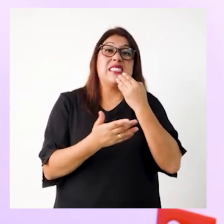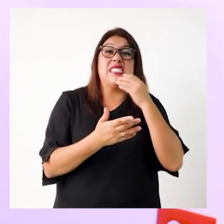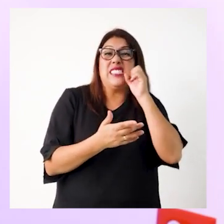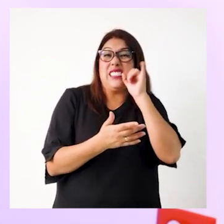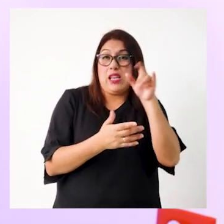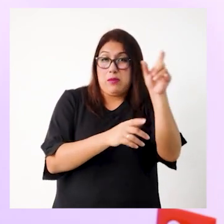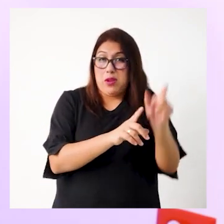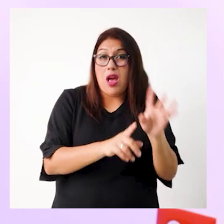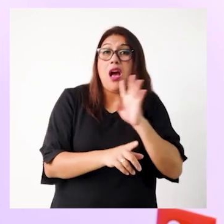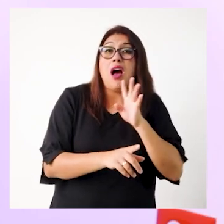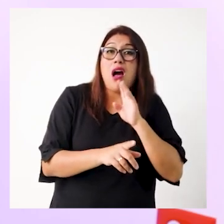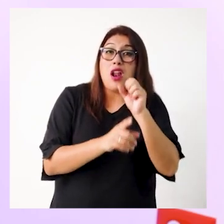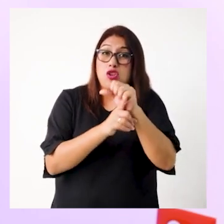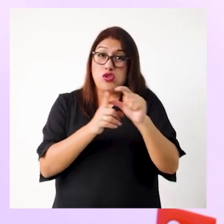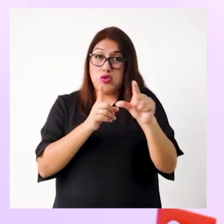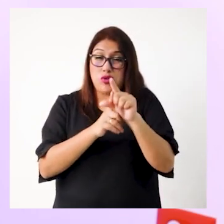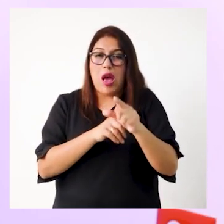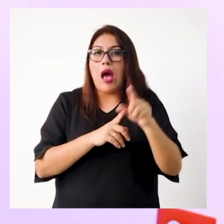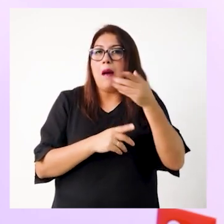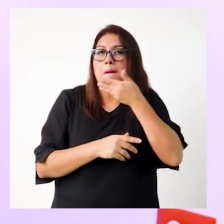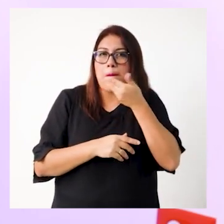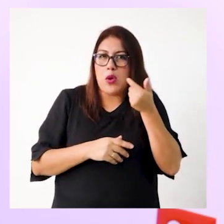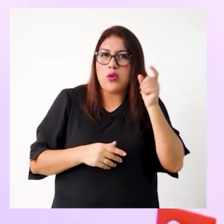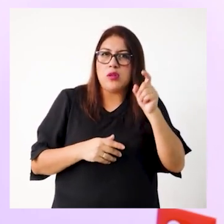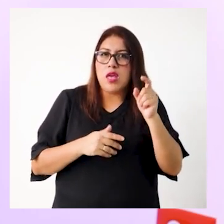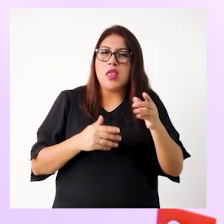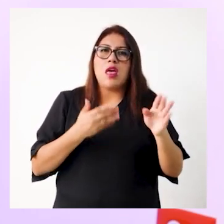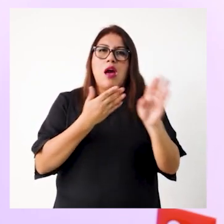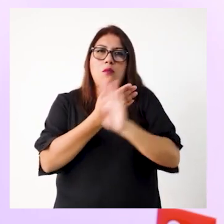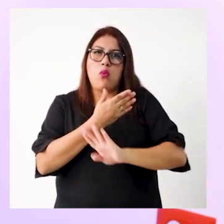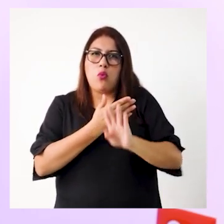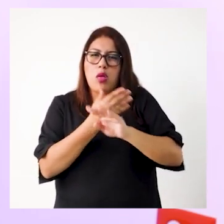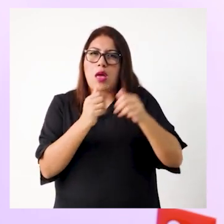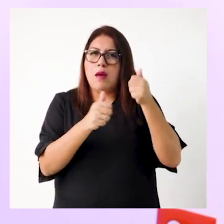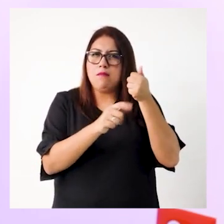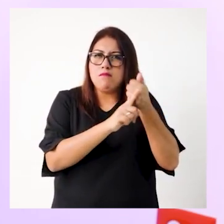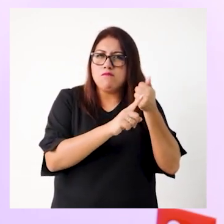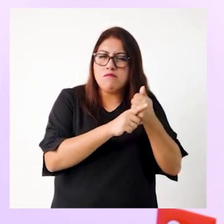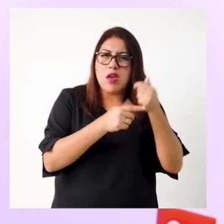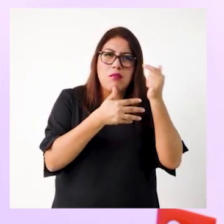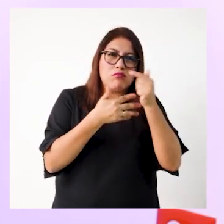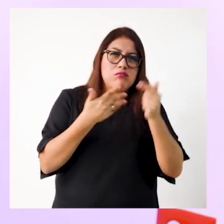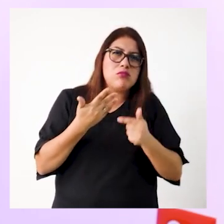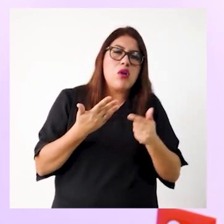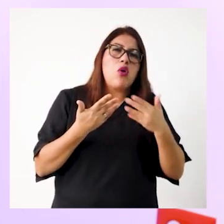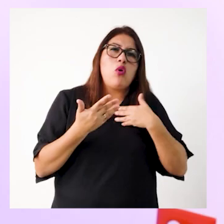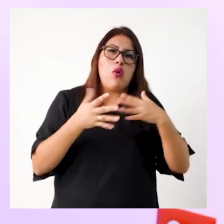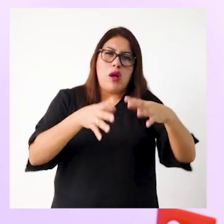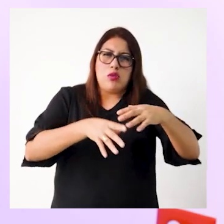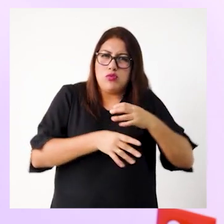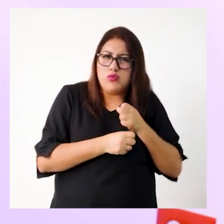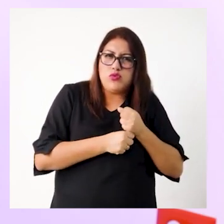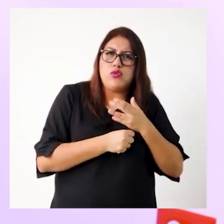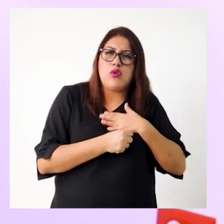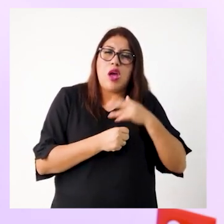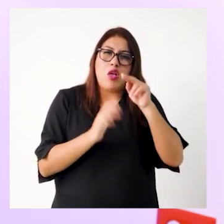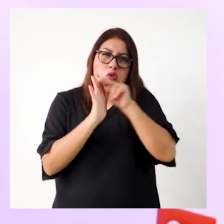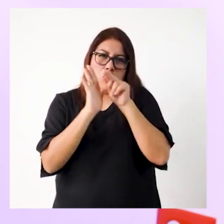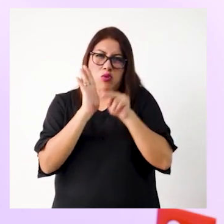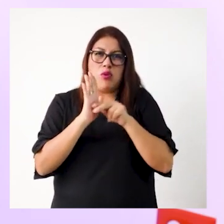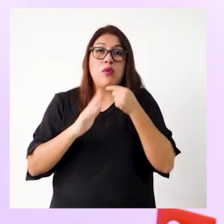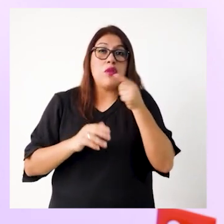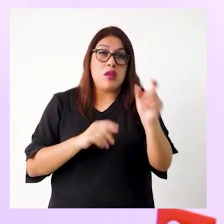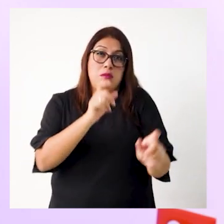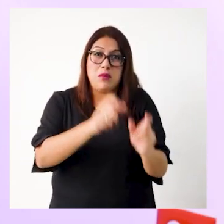palabra social, se debería proteger de mejor medida e impulsar la adopción de políticas que beneficien a las personas